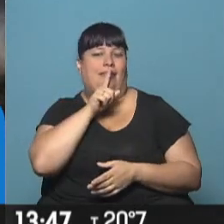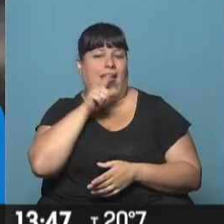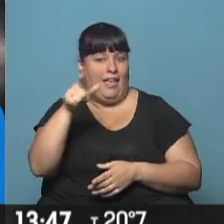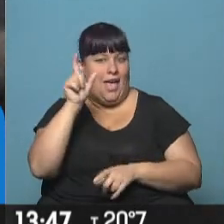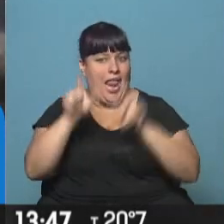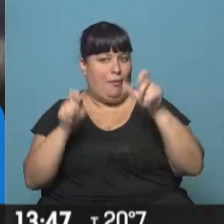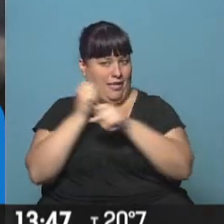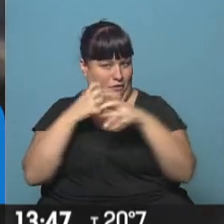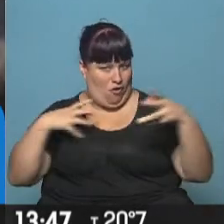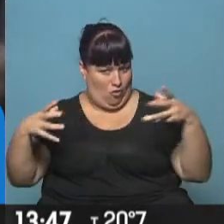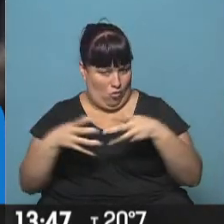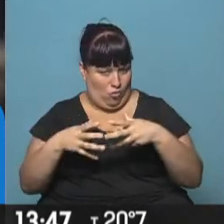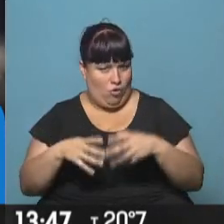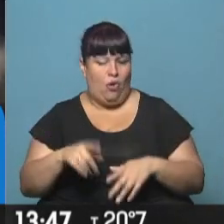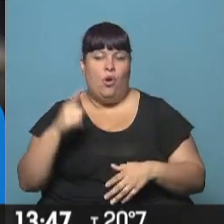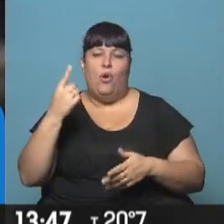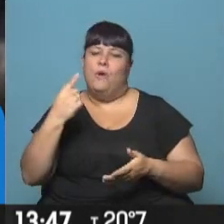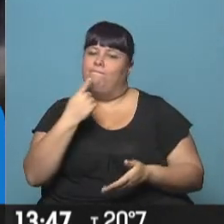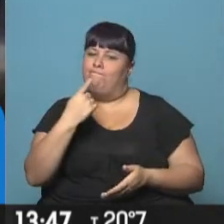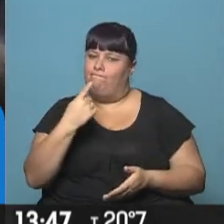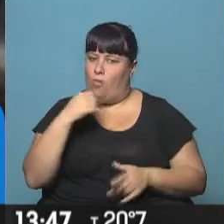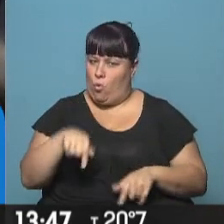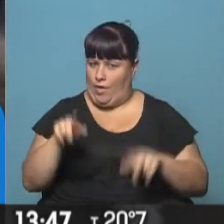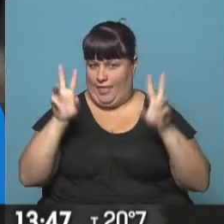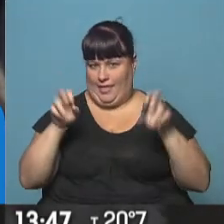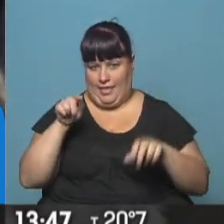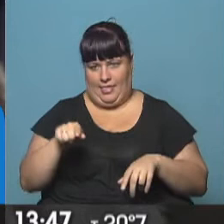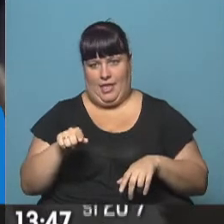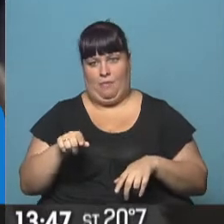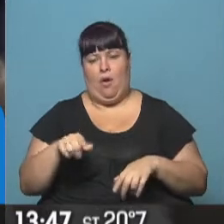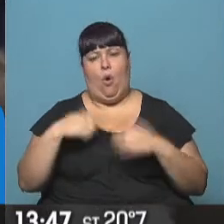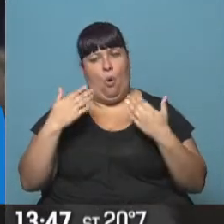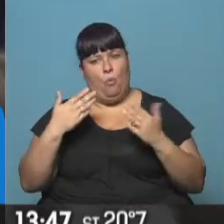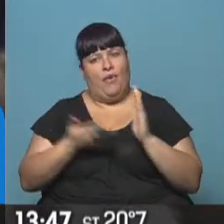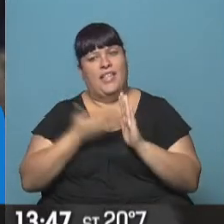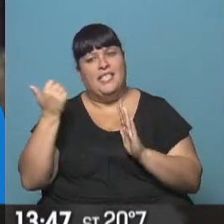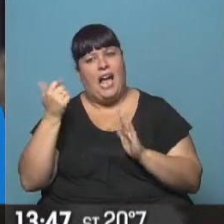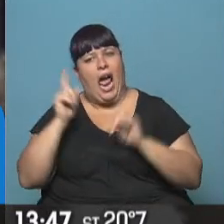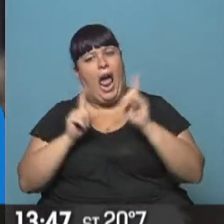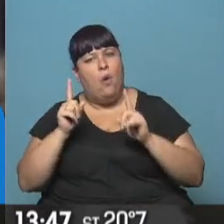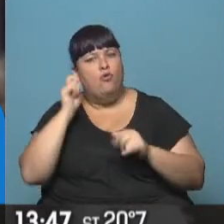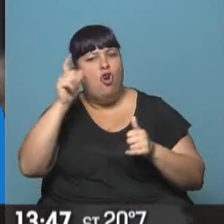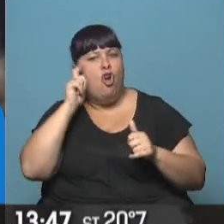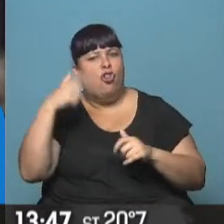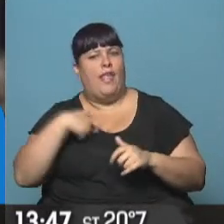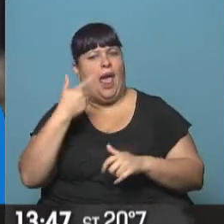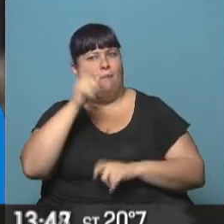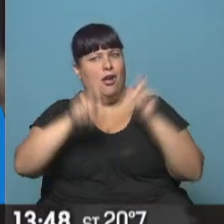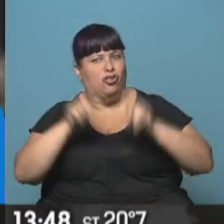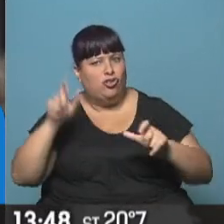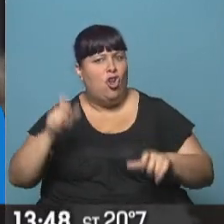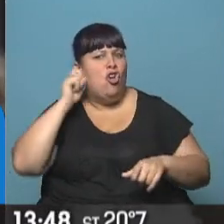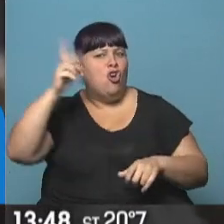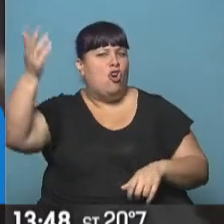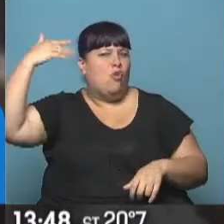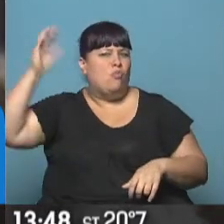los trabajadores. Hay una inquietud en este aspecto de que se puedan quitar ciertas conquistas sociales que se